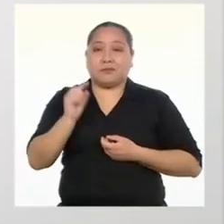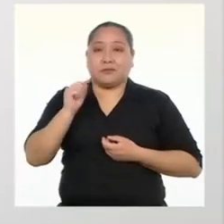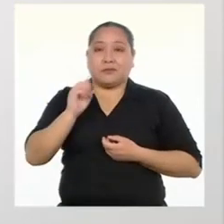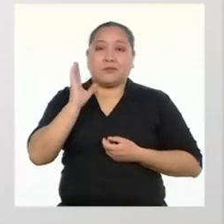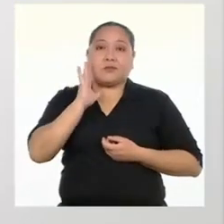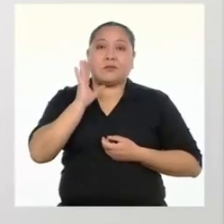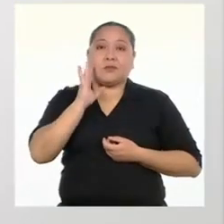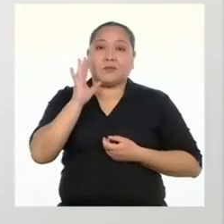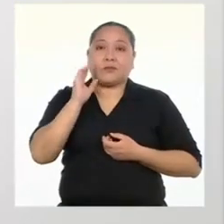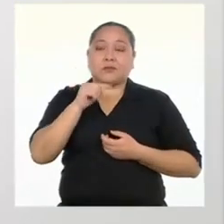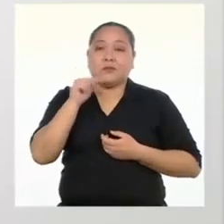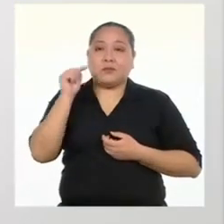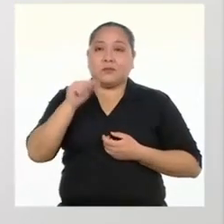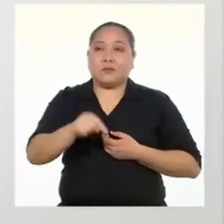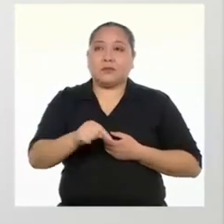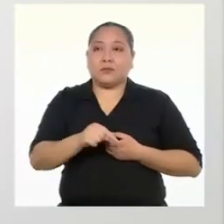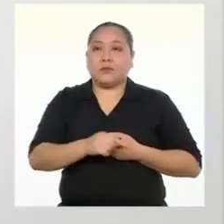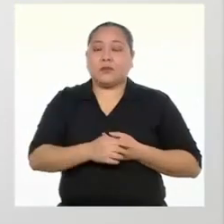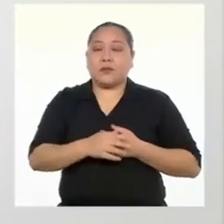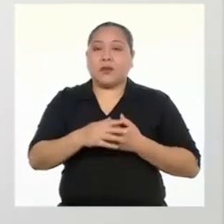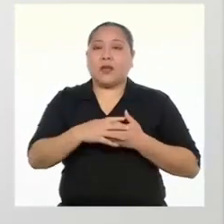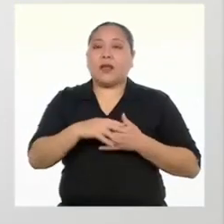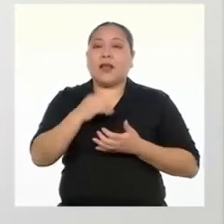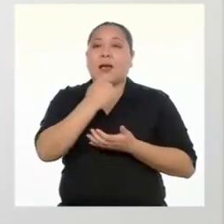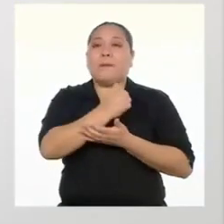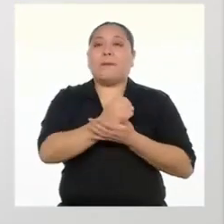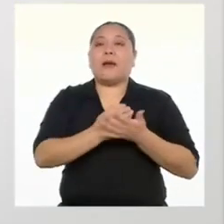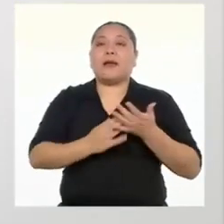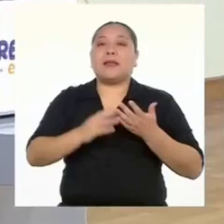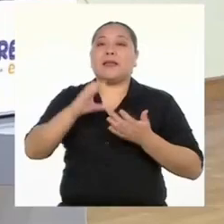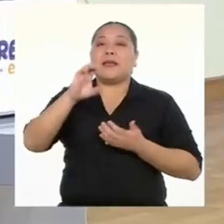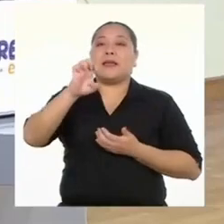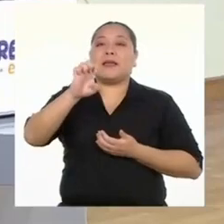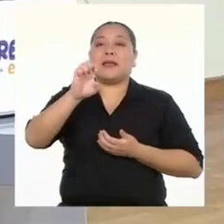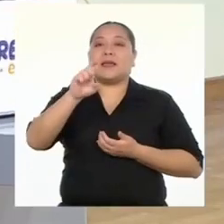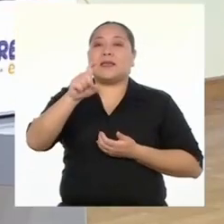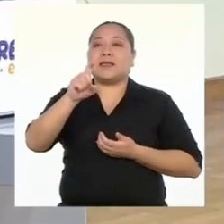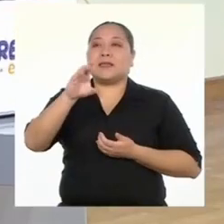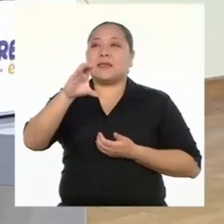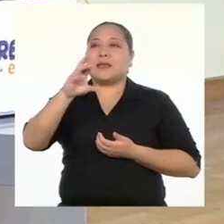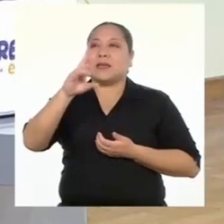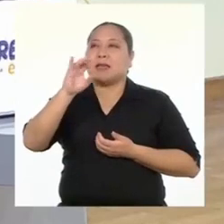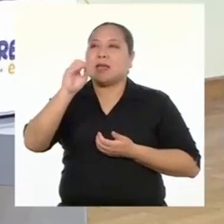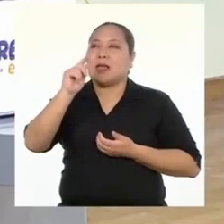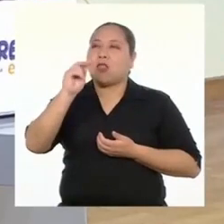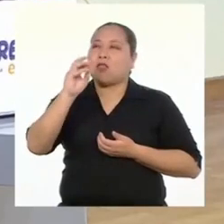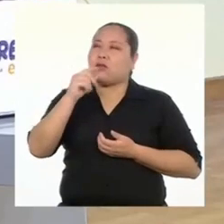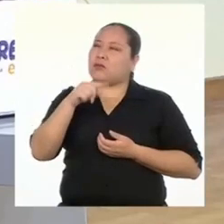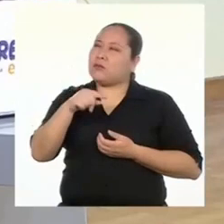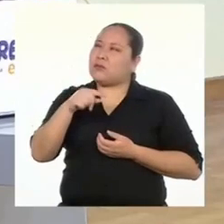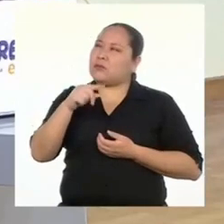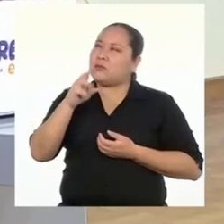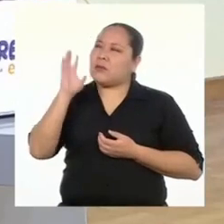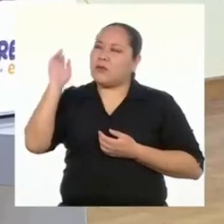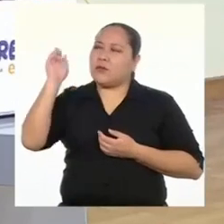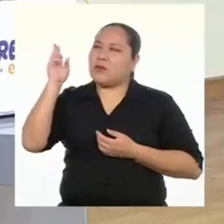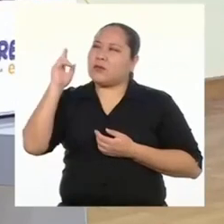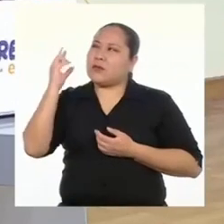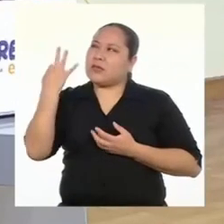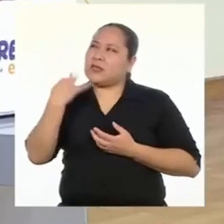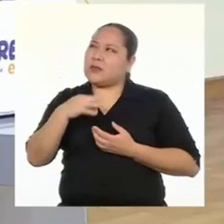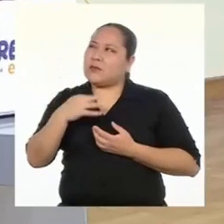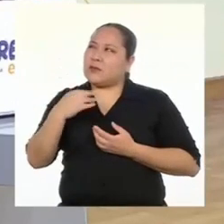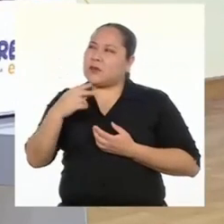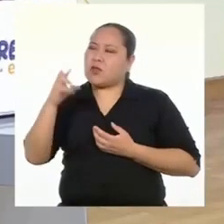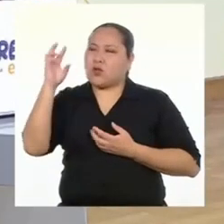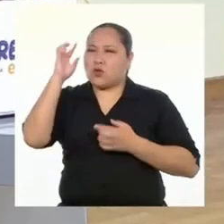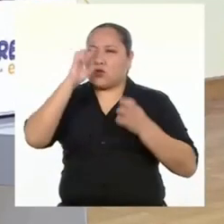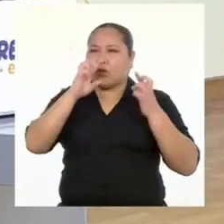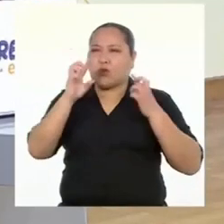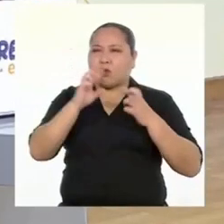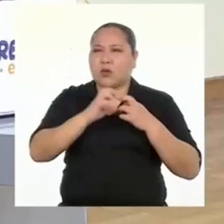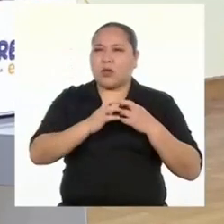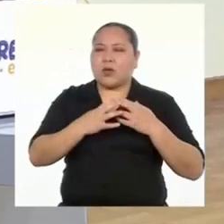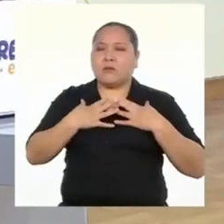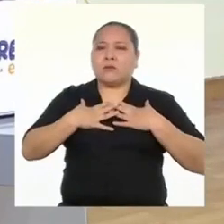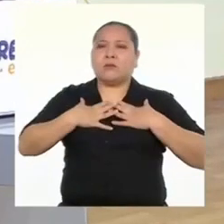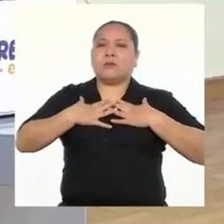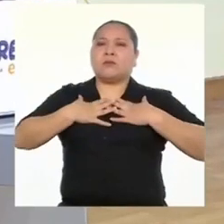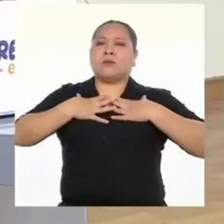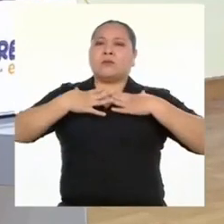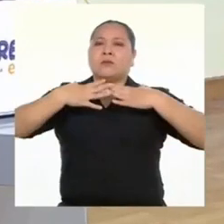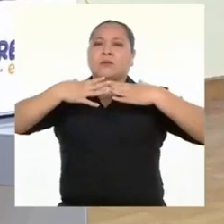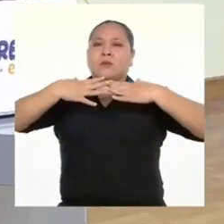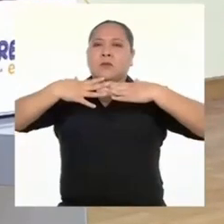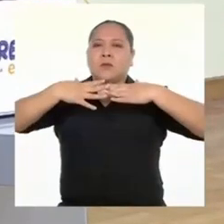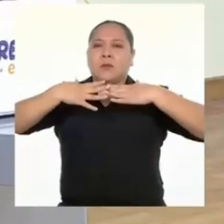desechos son eliminados gracias a nuestro sistema excretor, Yanira. Profesora, siempre he tenido esta duda. ¿La respiración es un proceso